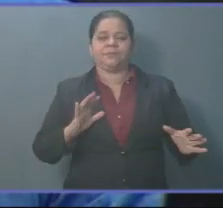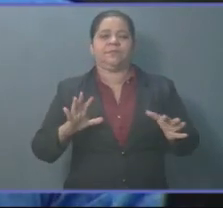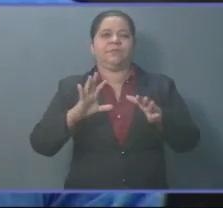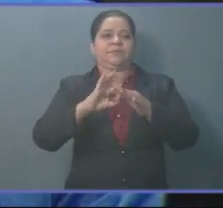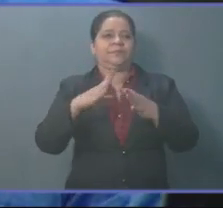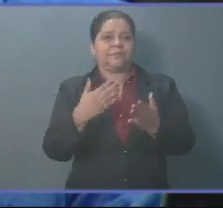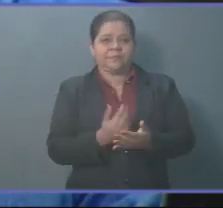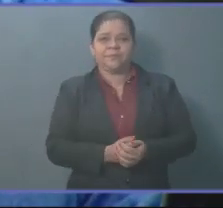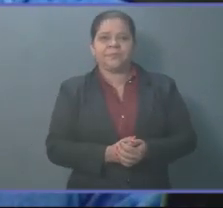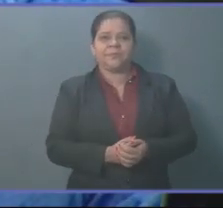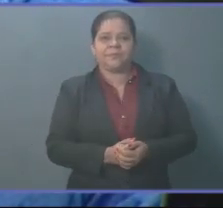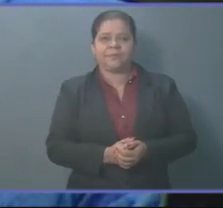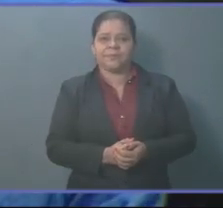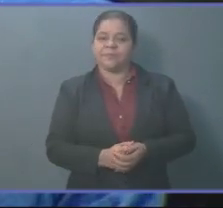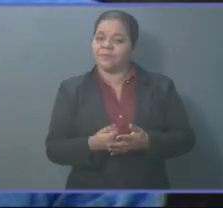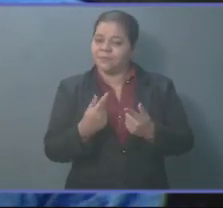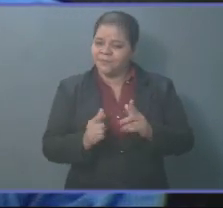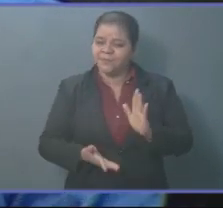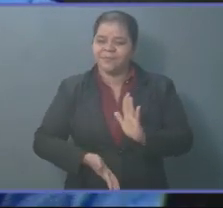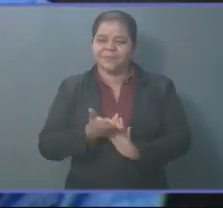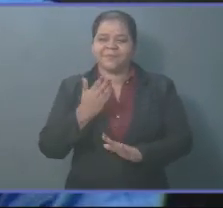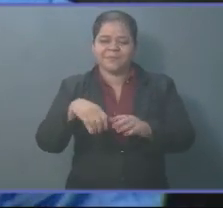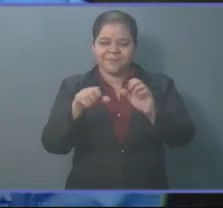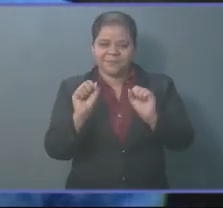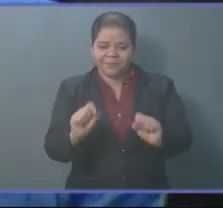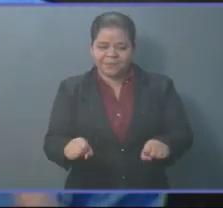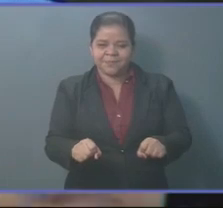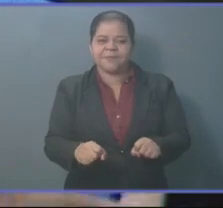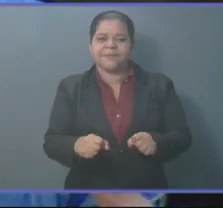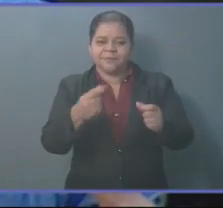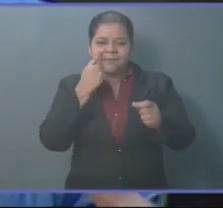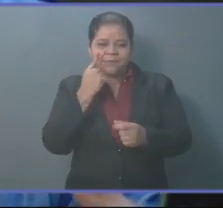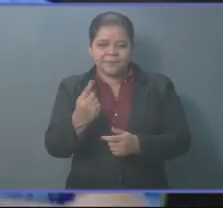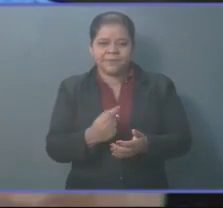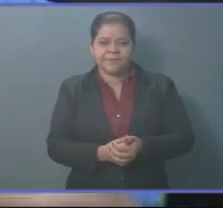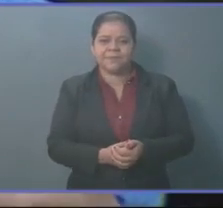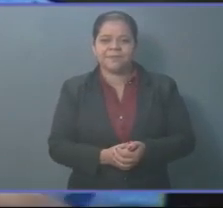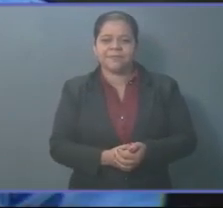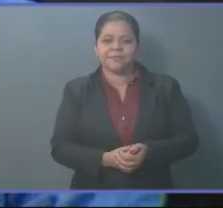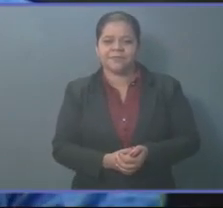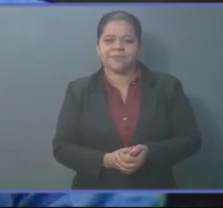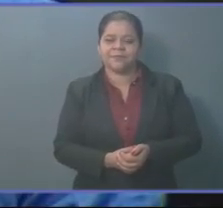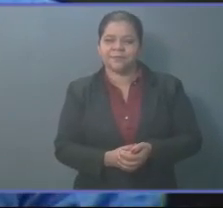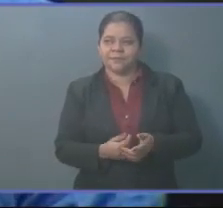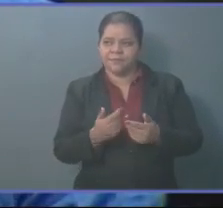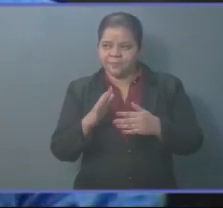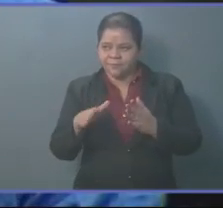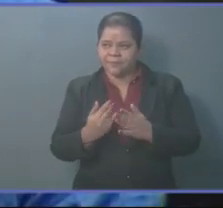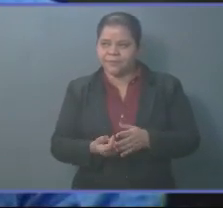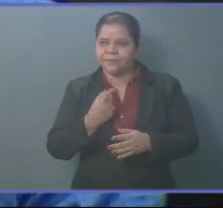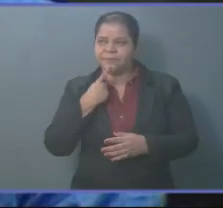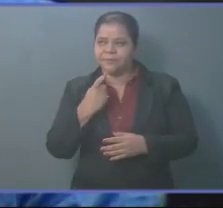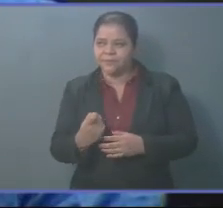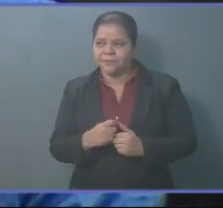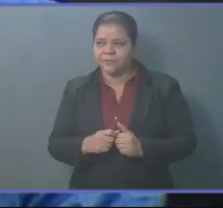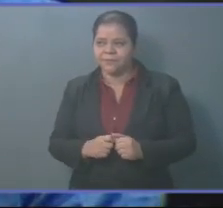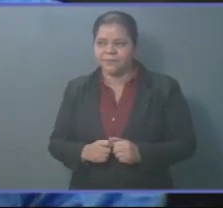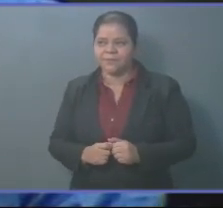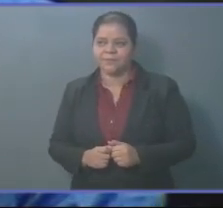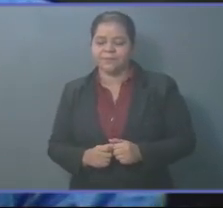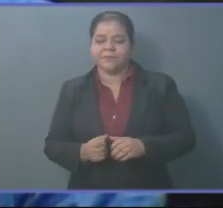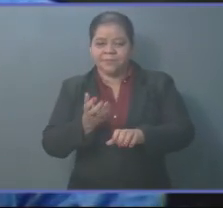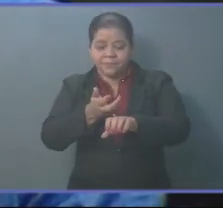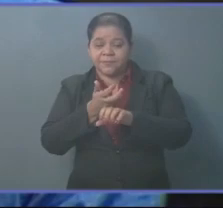salvadoreño. Y además que existiera la posibilidad de verificar quiénes van a usar el transporte colectivo